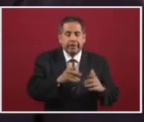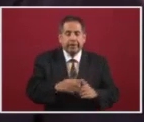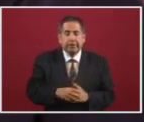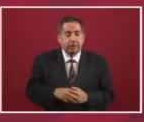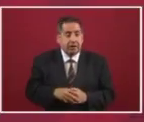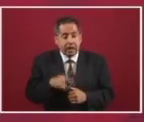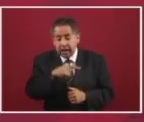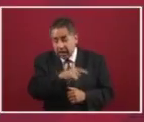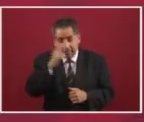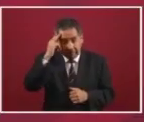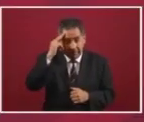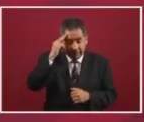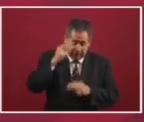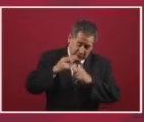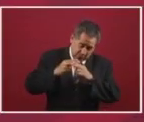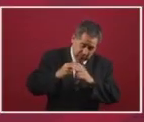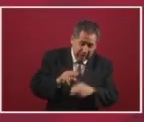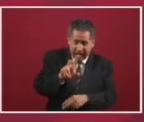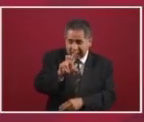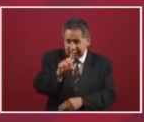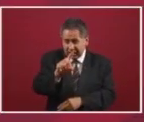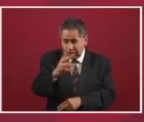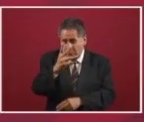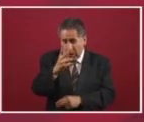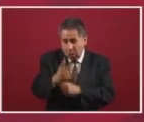se quedó 34 años